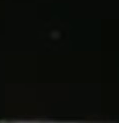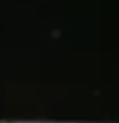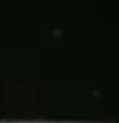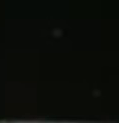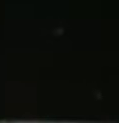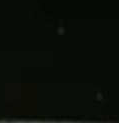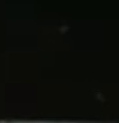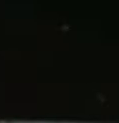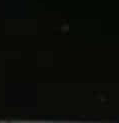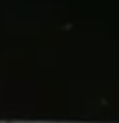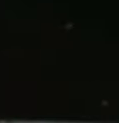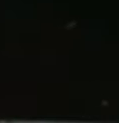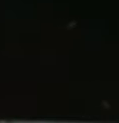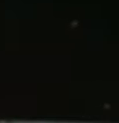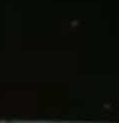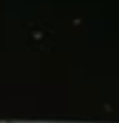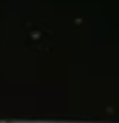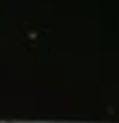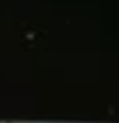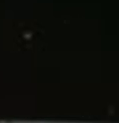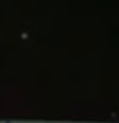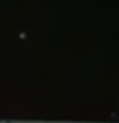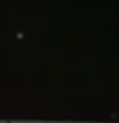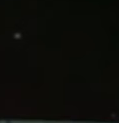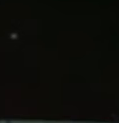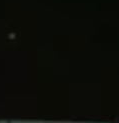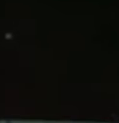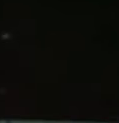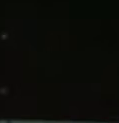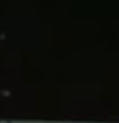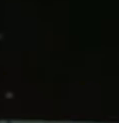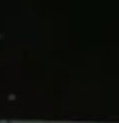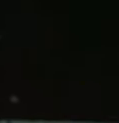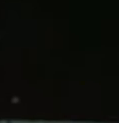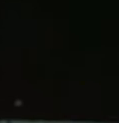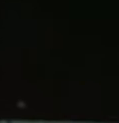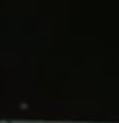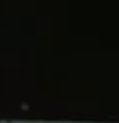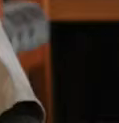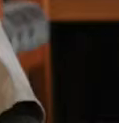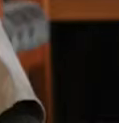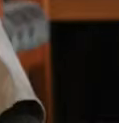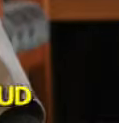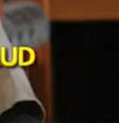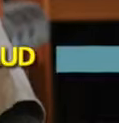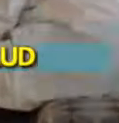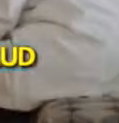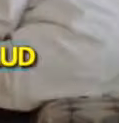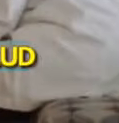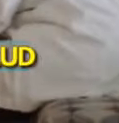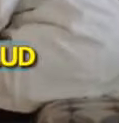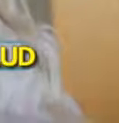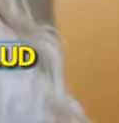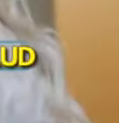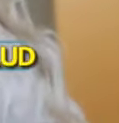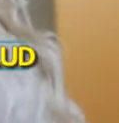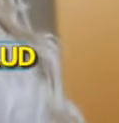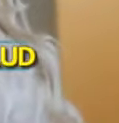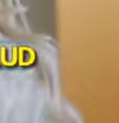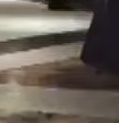Si ha viajado al extranjero, estas son algunas de las recomendaciones que debe seguir una vez regrese al país. Debe monitorear su salud